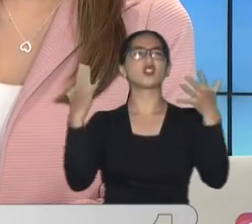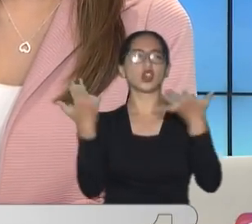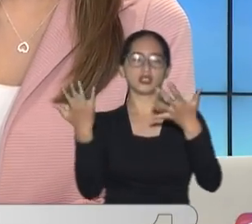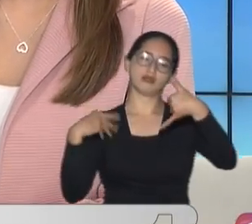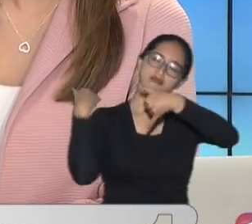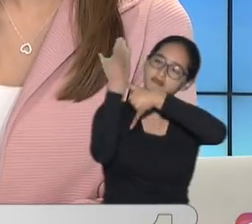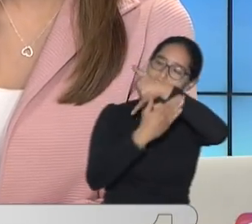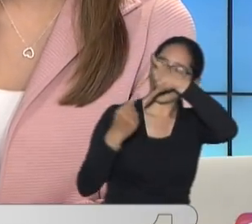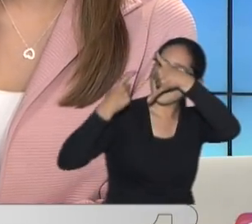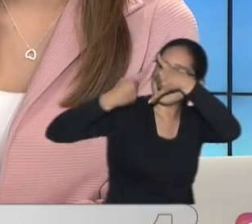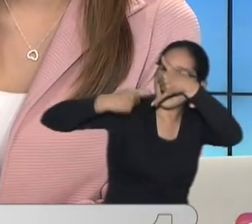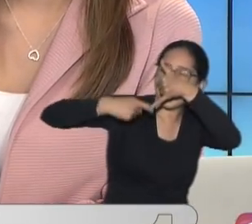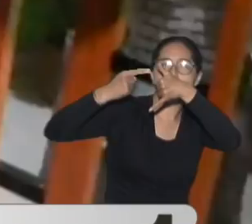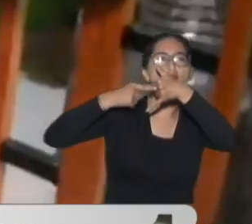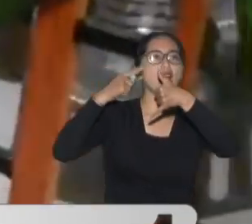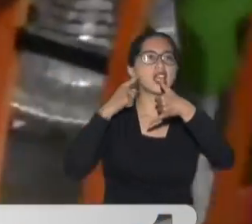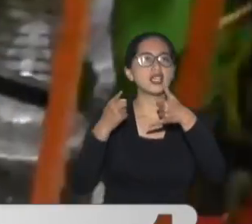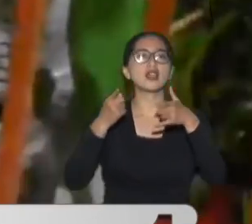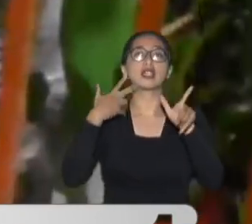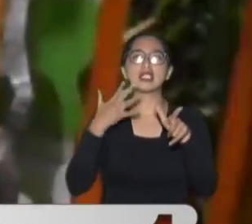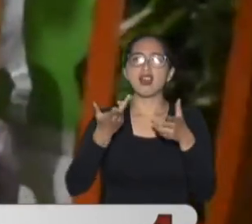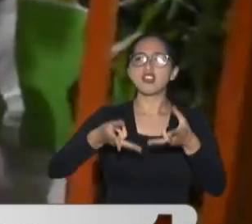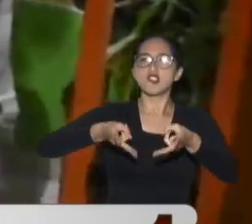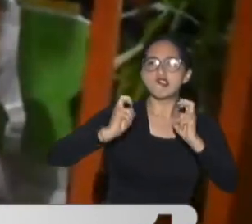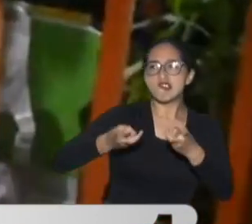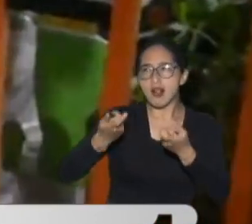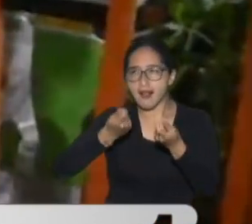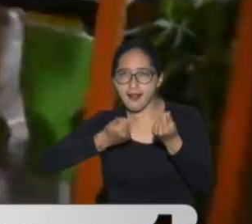9 capturados por extorsión.